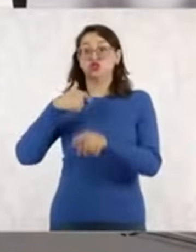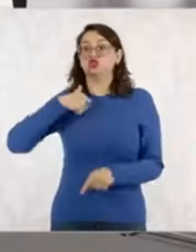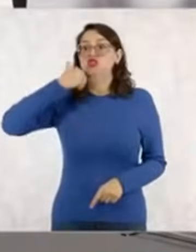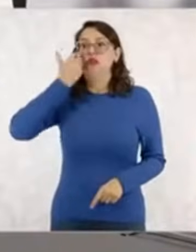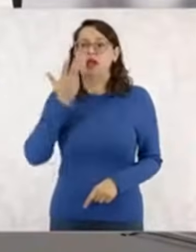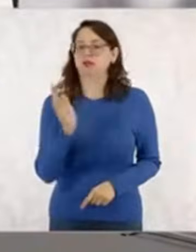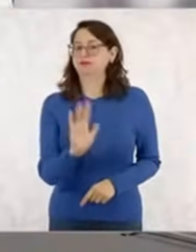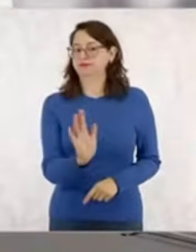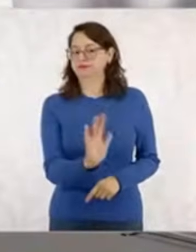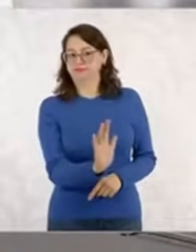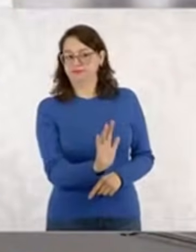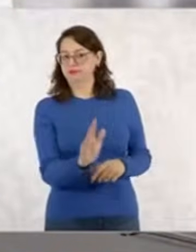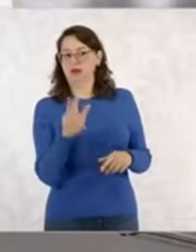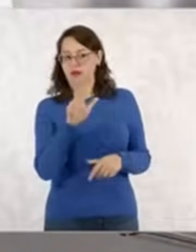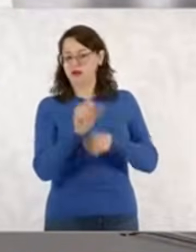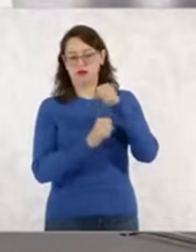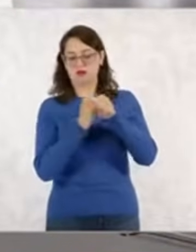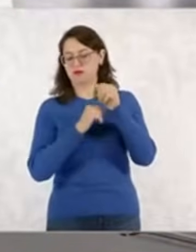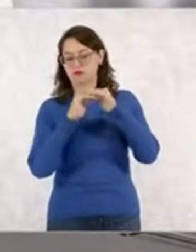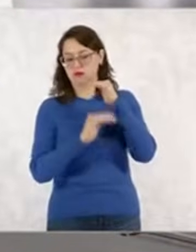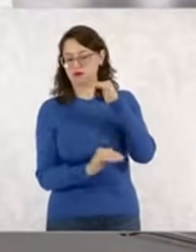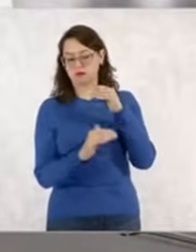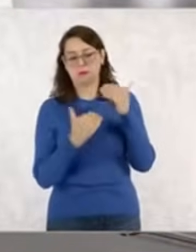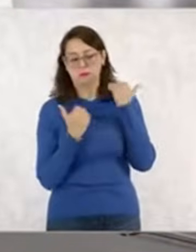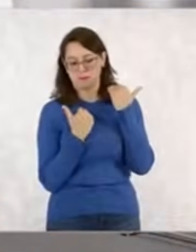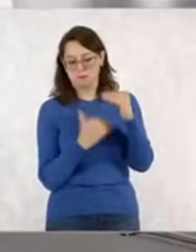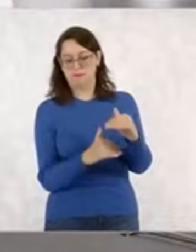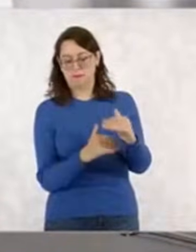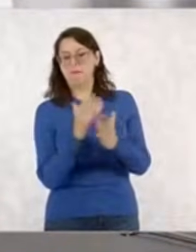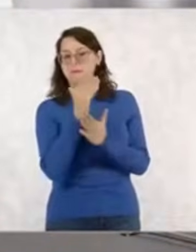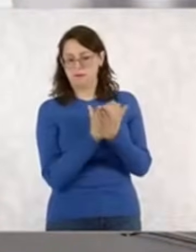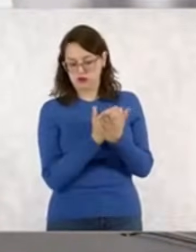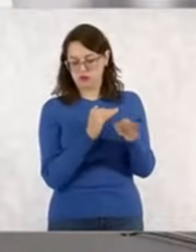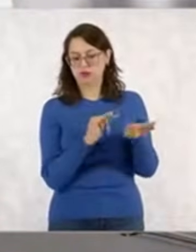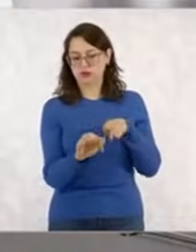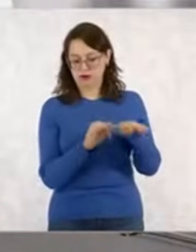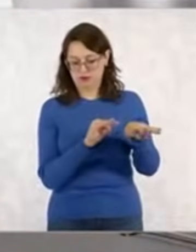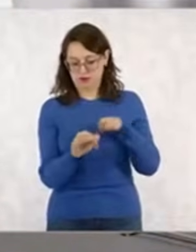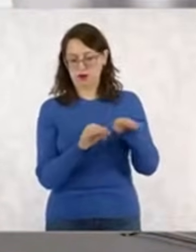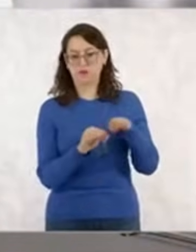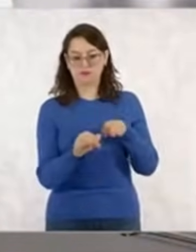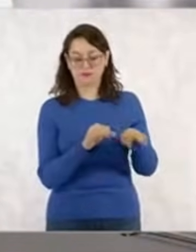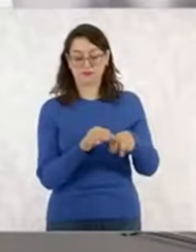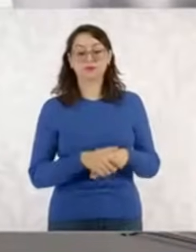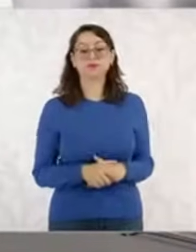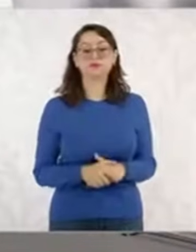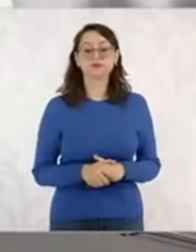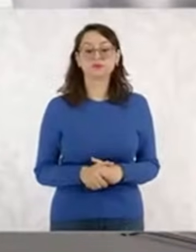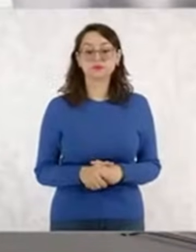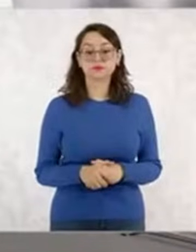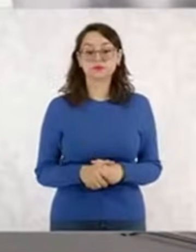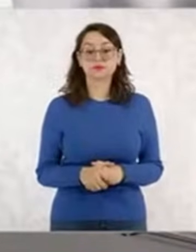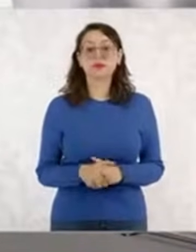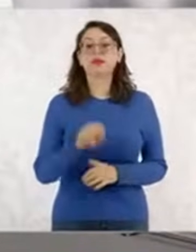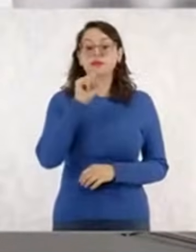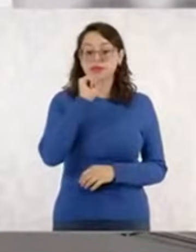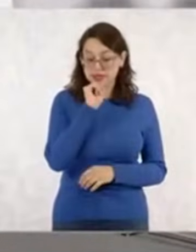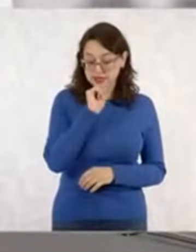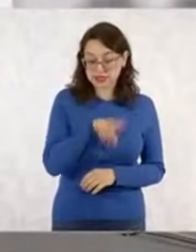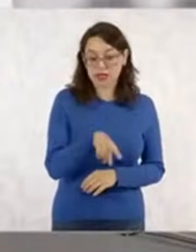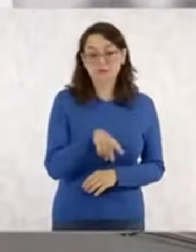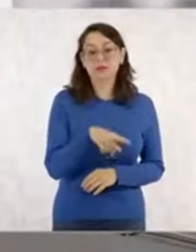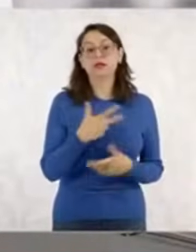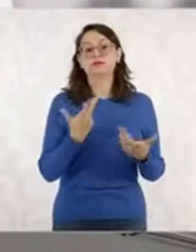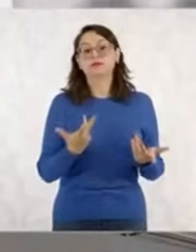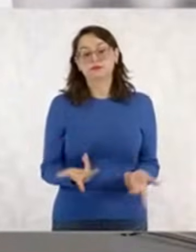son ilimitadas. Con ello también les estamos ya acotando a 4. De igual manera, con el objetivo de